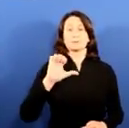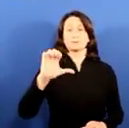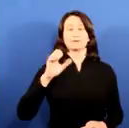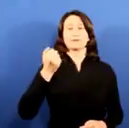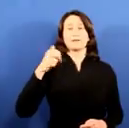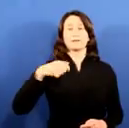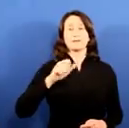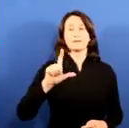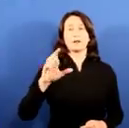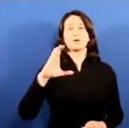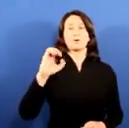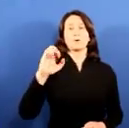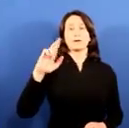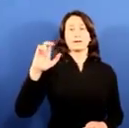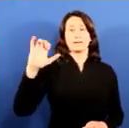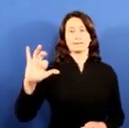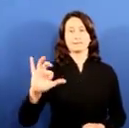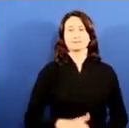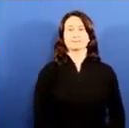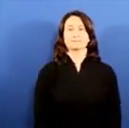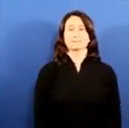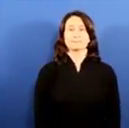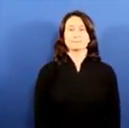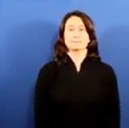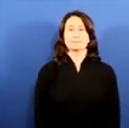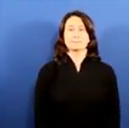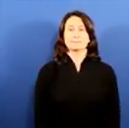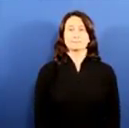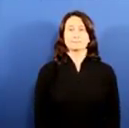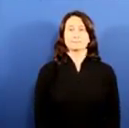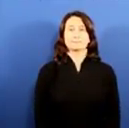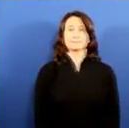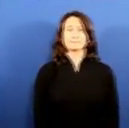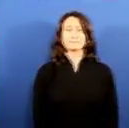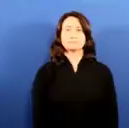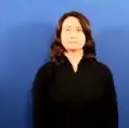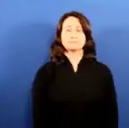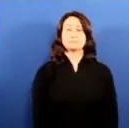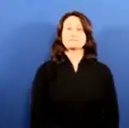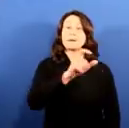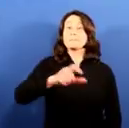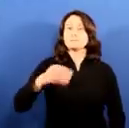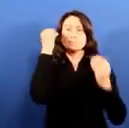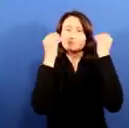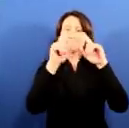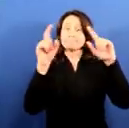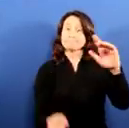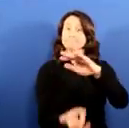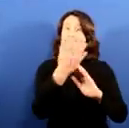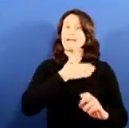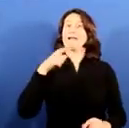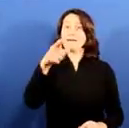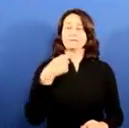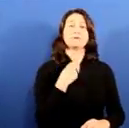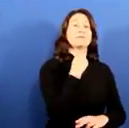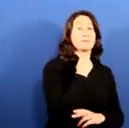Corres, la Diputación Foral de Vizcaya financiará el 50% del coste total de este servicio durante los próximos 4 años,